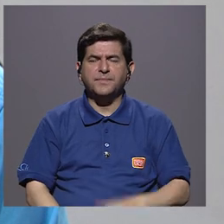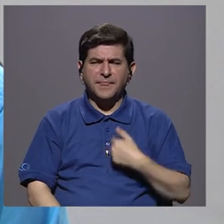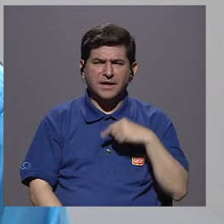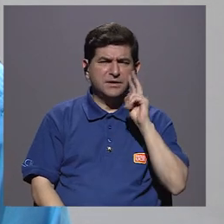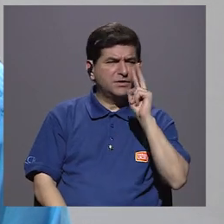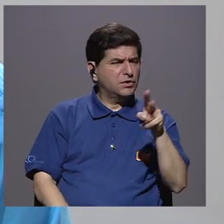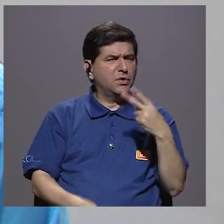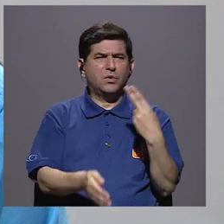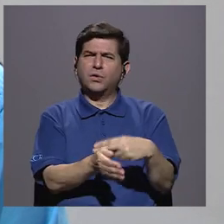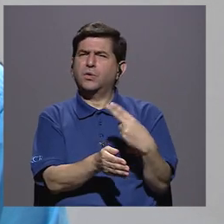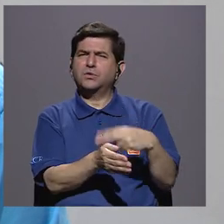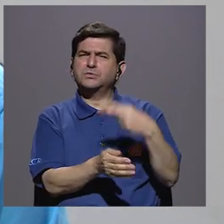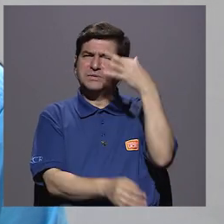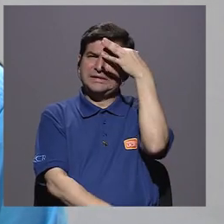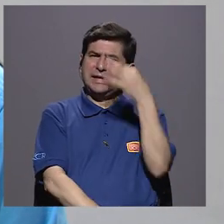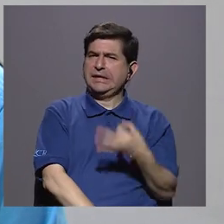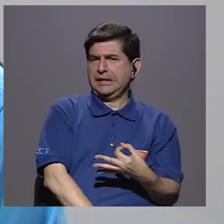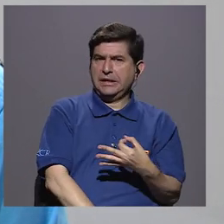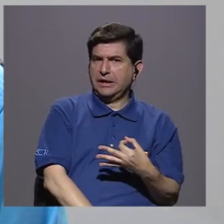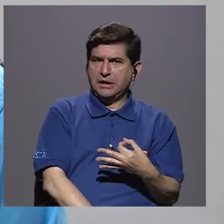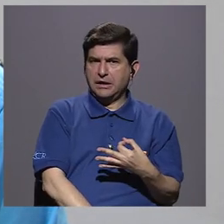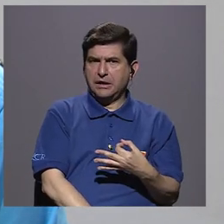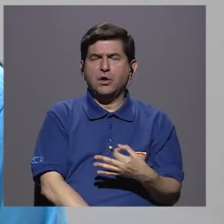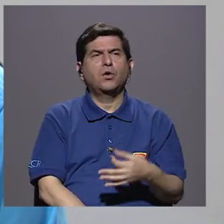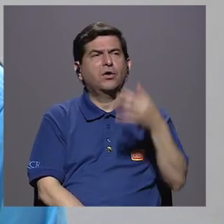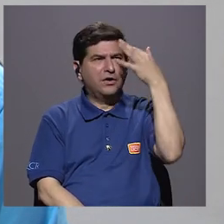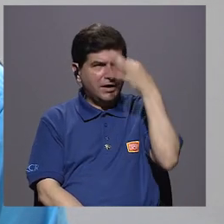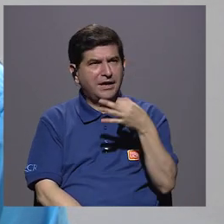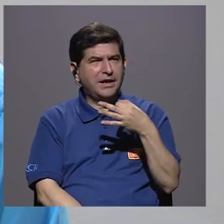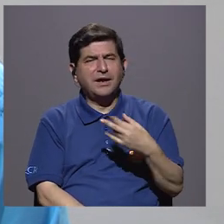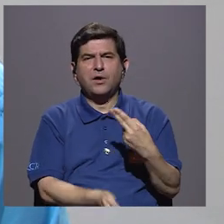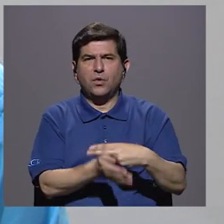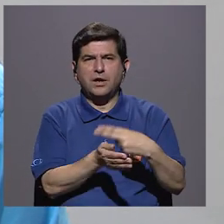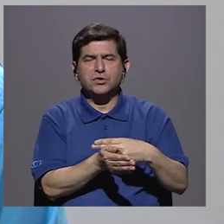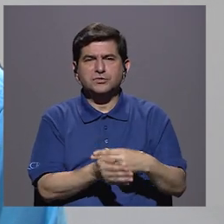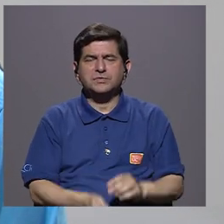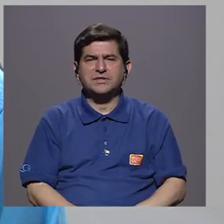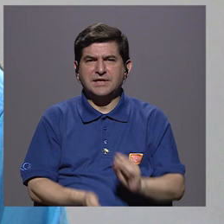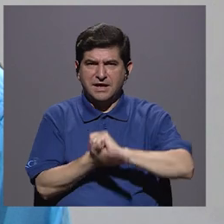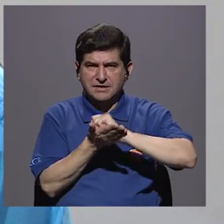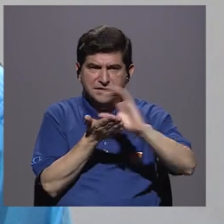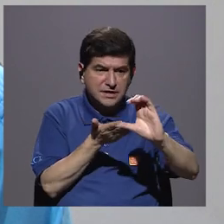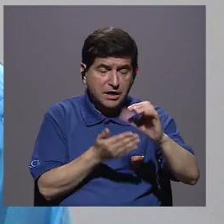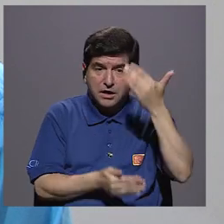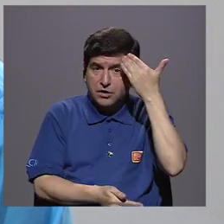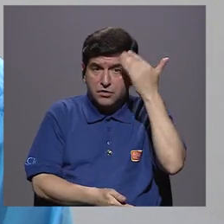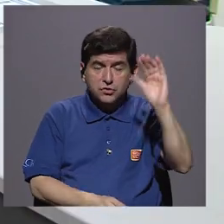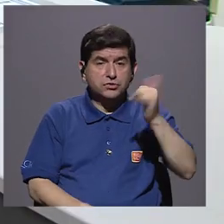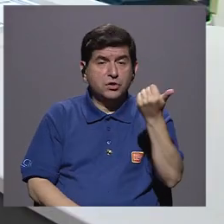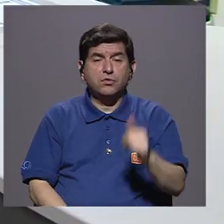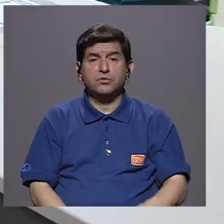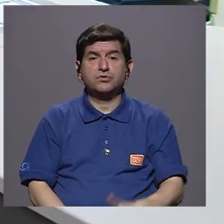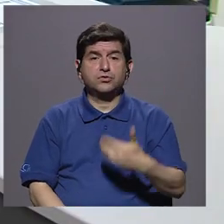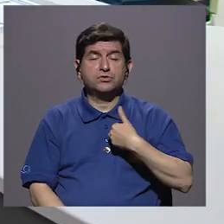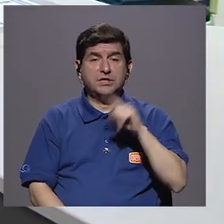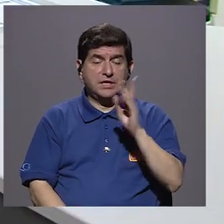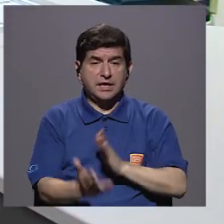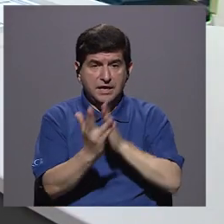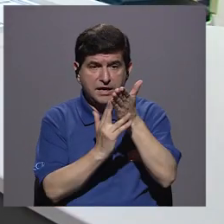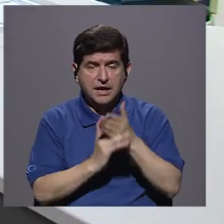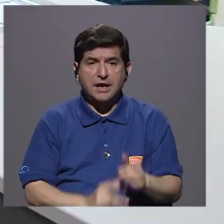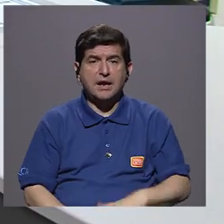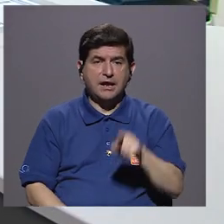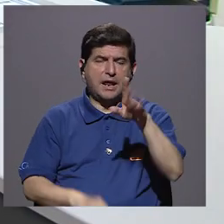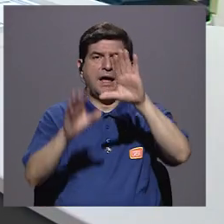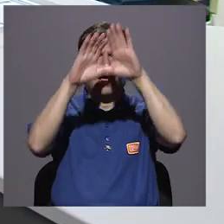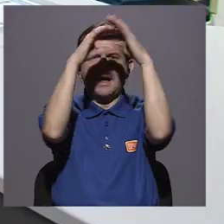en un hospital, creo que de fijo lo vi en el hospital de Ciudad Quesada, no sé si estará en otros, pero tienen en uno de los ingresos, tienen